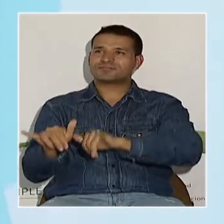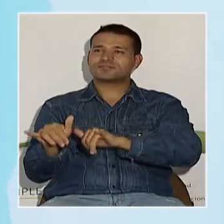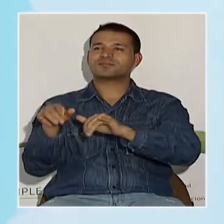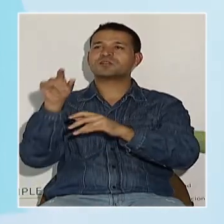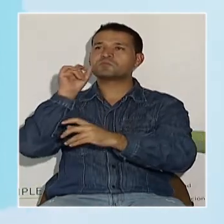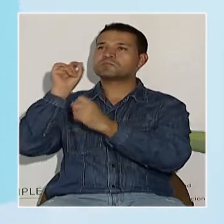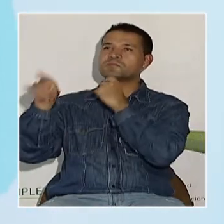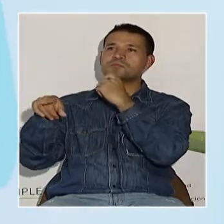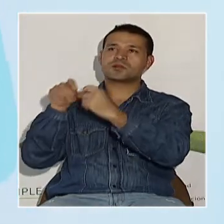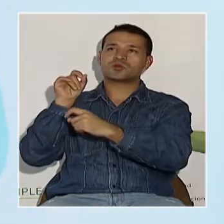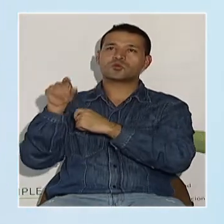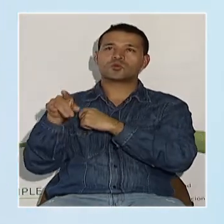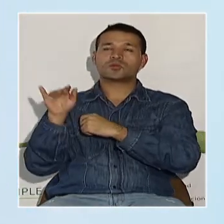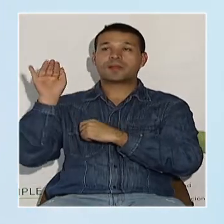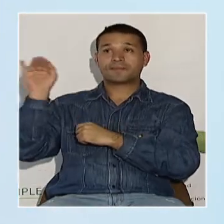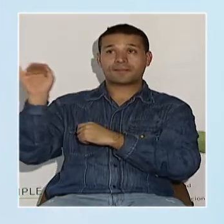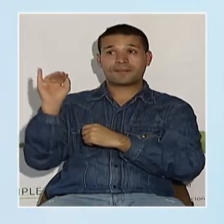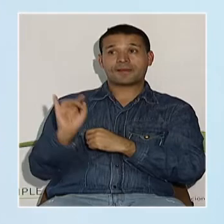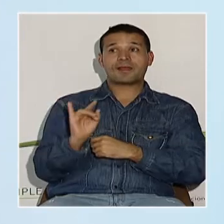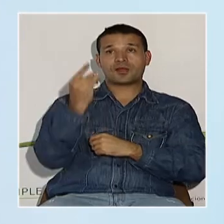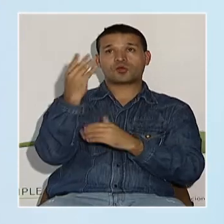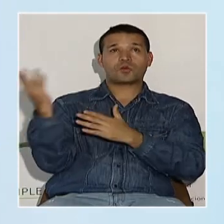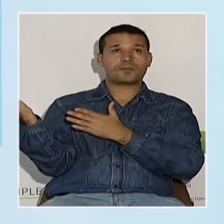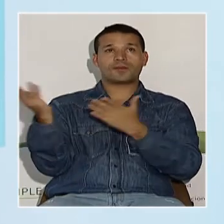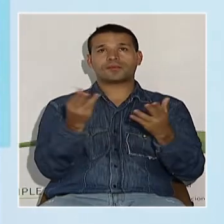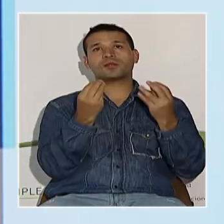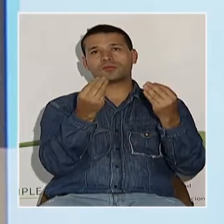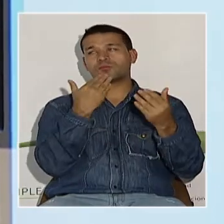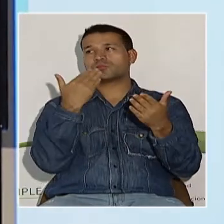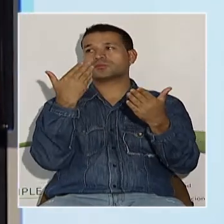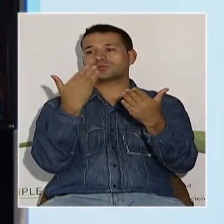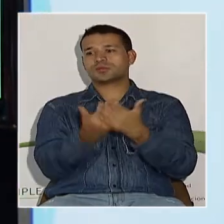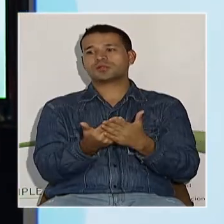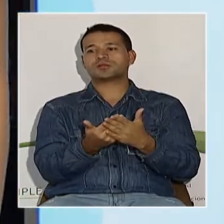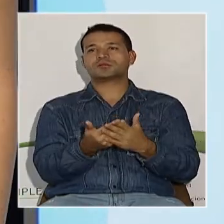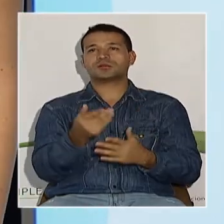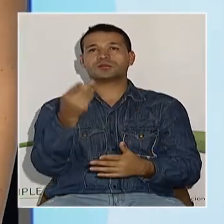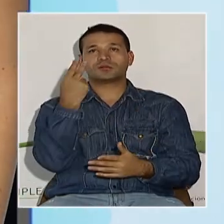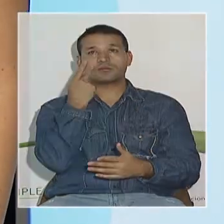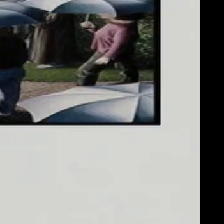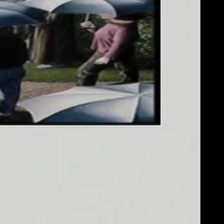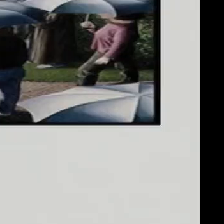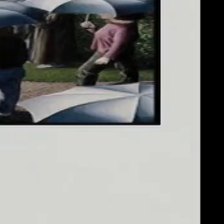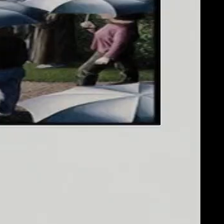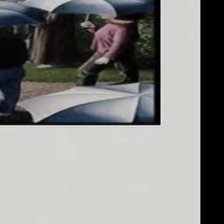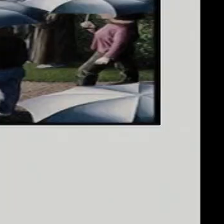preguntas con los conferencistas, bienvenidos y muchas gracias a quienes nos vieron por Televid.